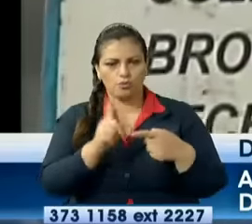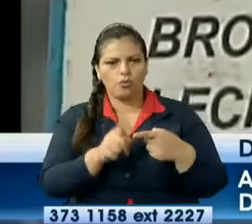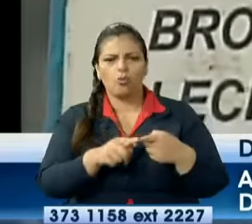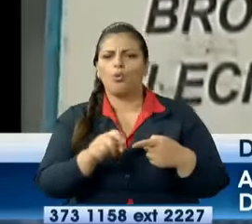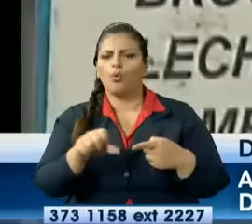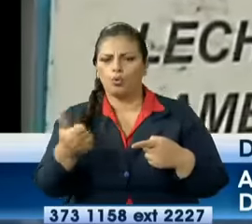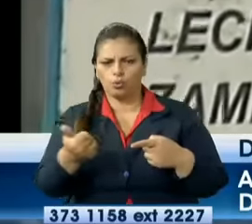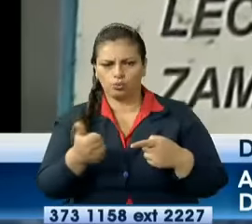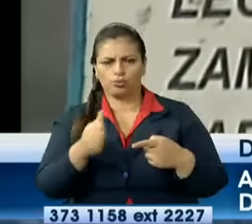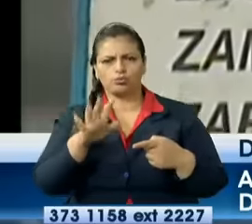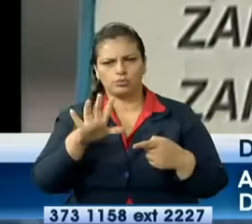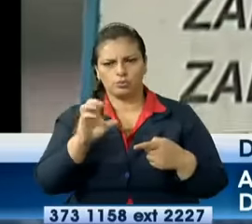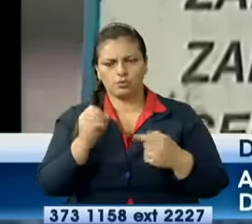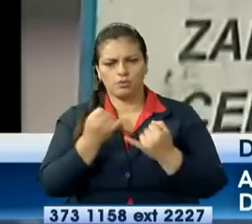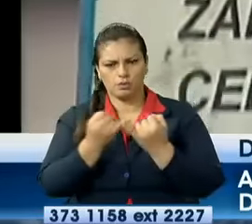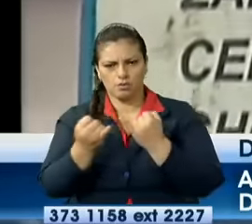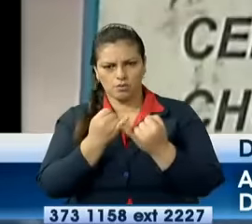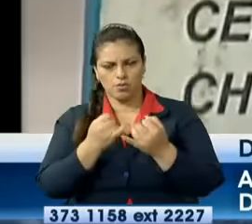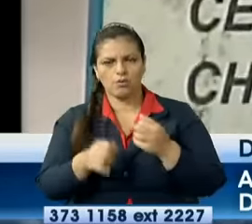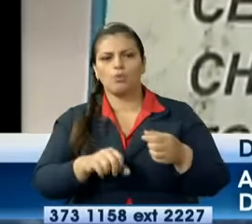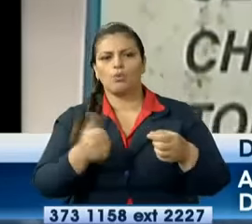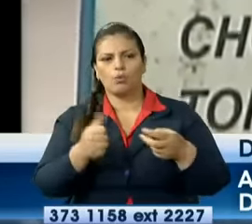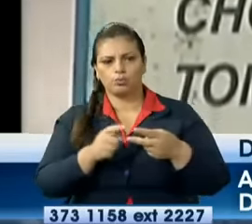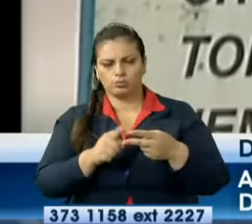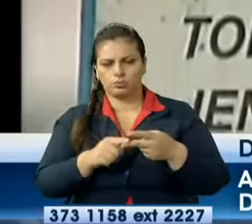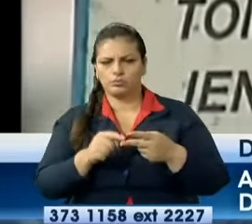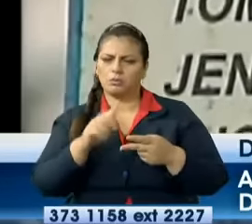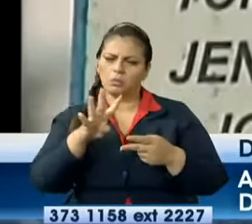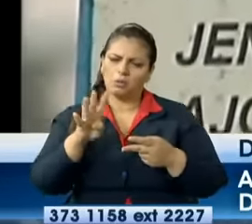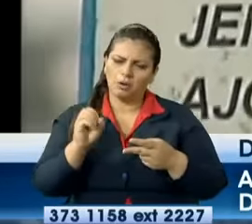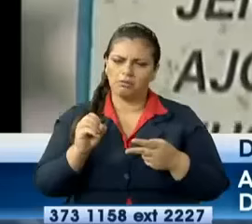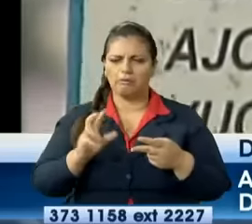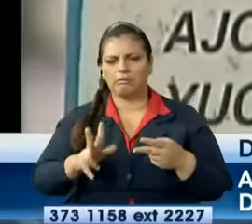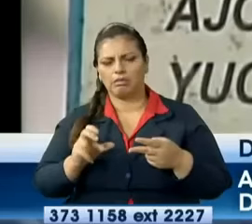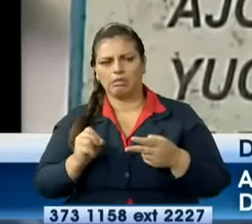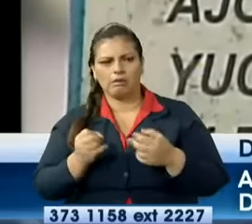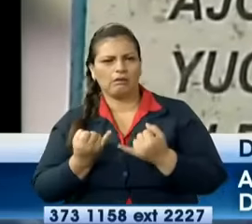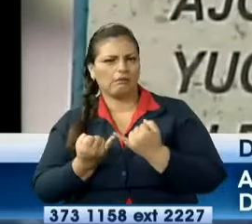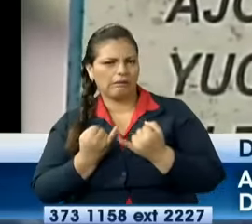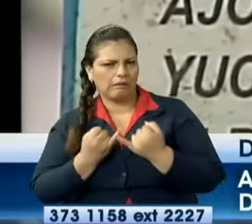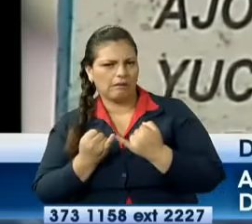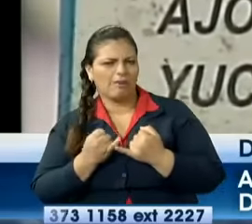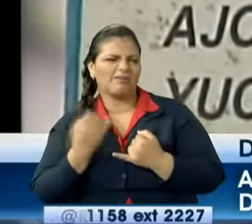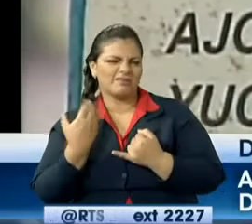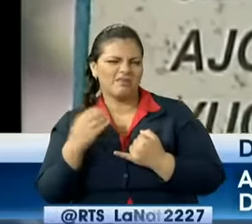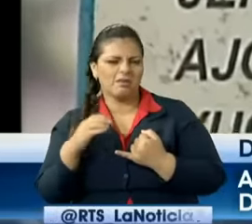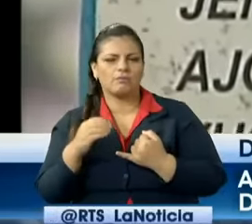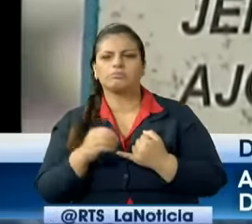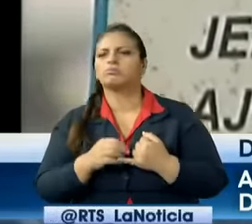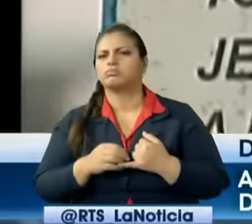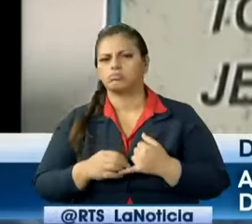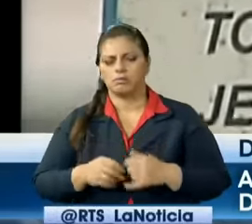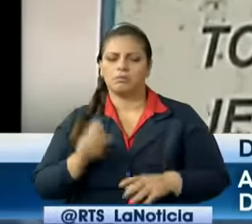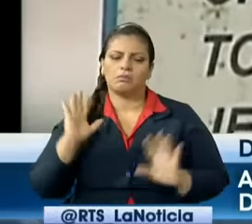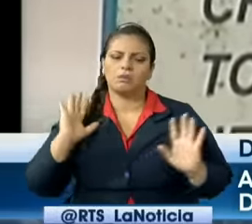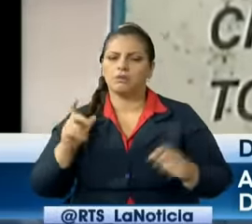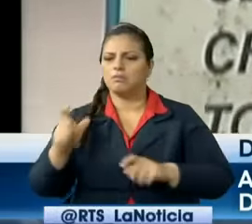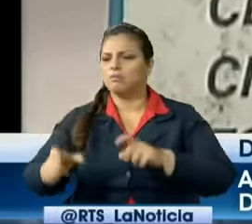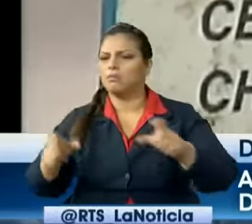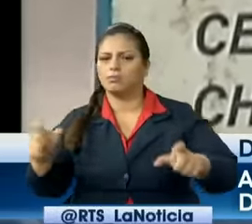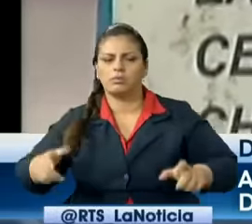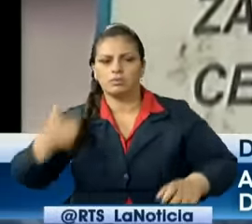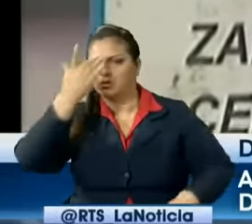que viene 40 y 30. Entonces, eso la ciudadanía conoce en la calidad del tomate. El